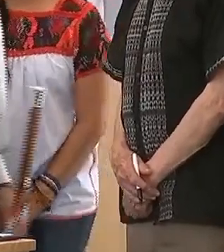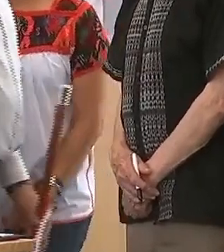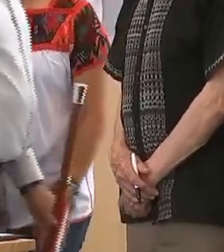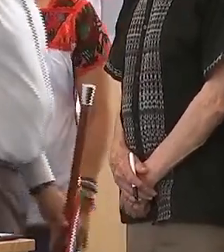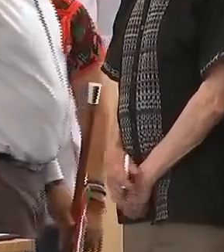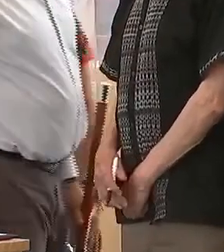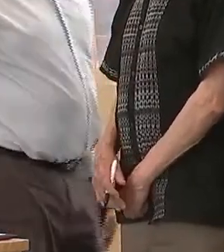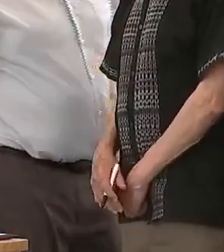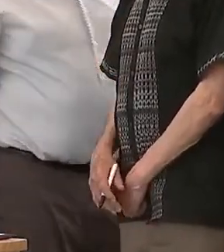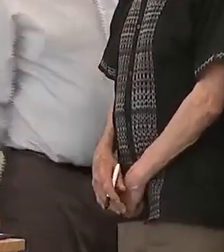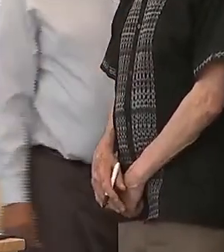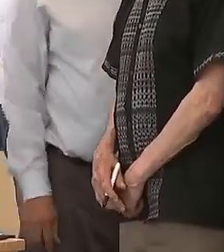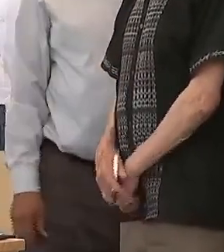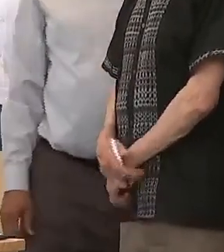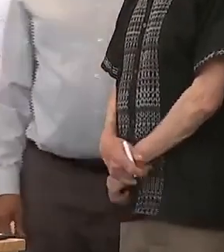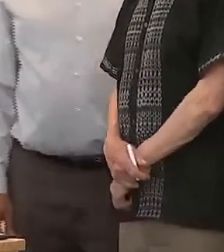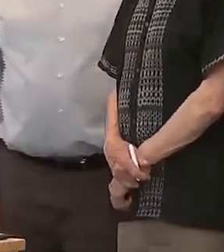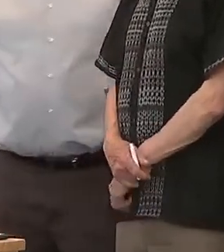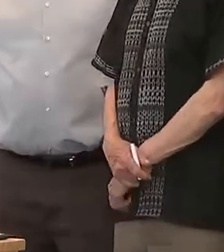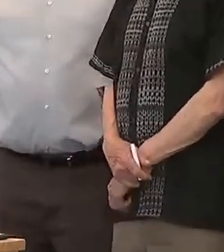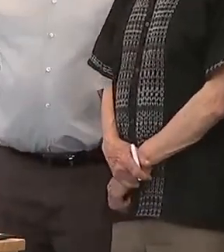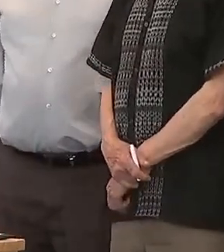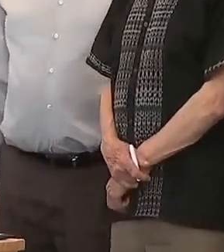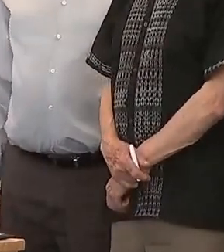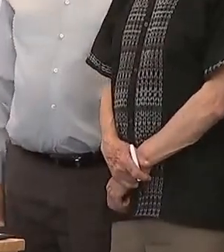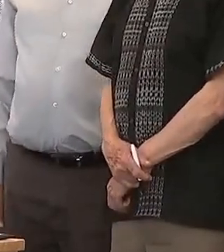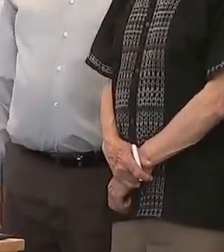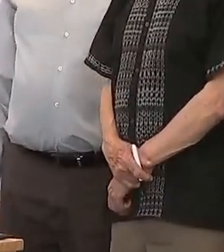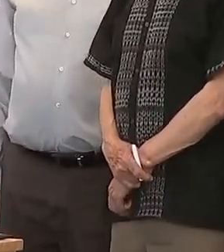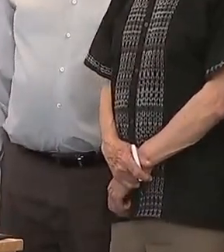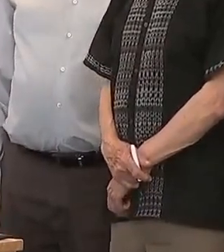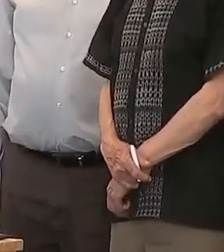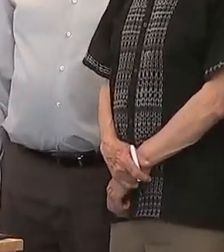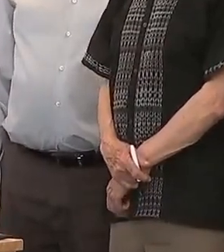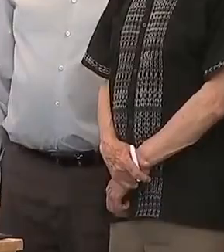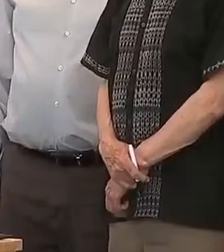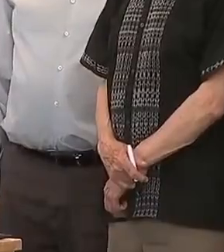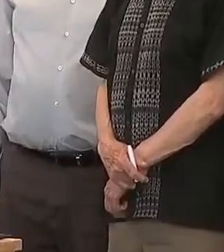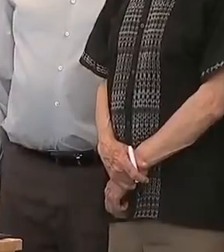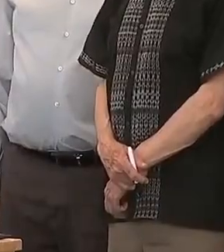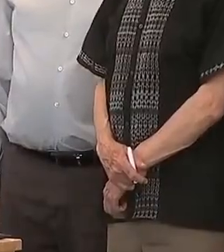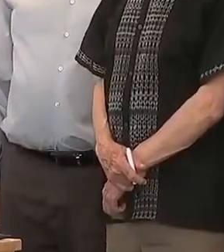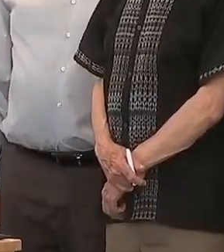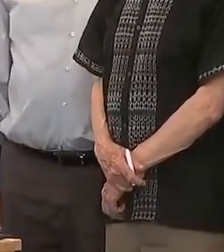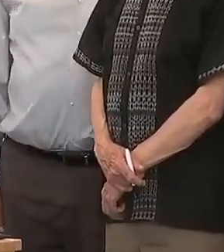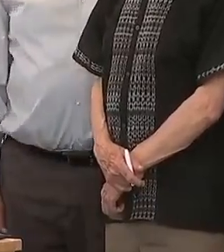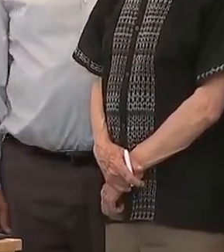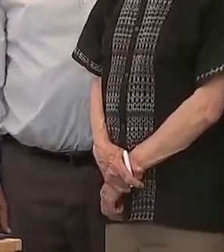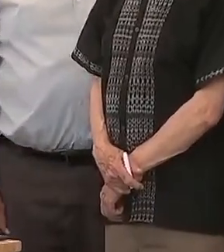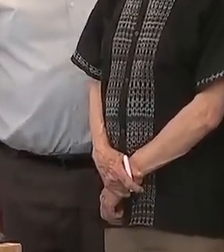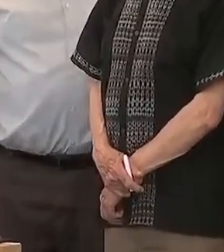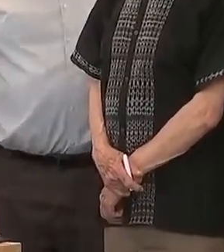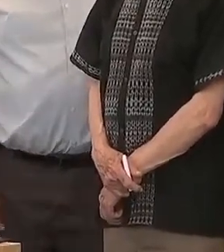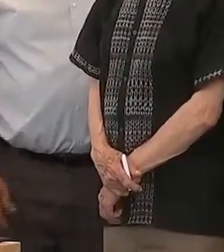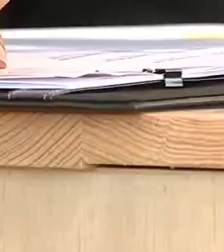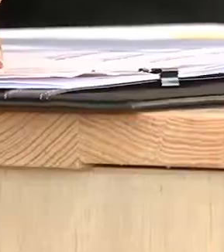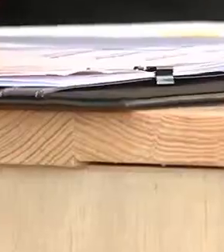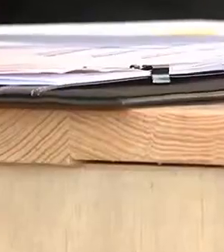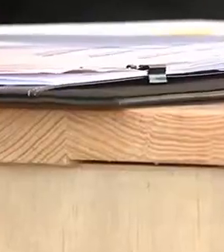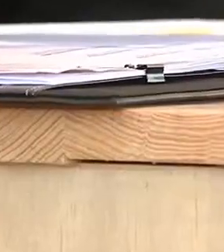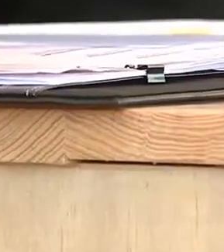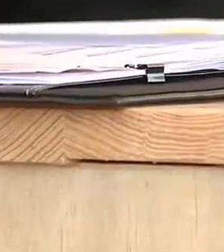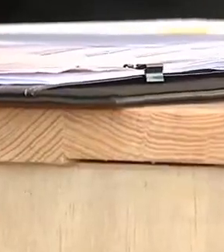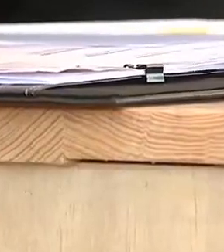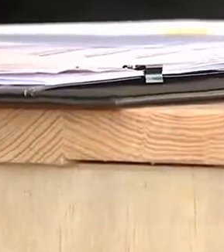yaut México betana into que tinilen aimak yo kuaktekame guayaura yan lau tipo